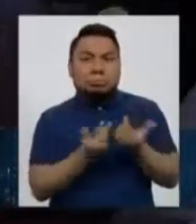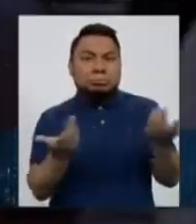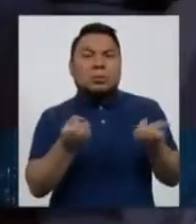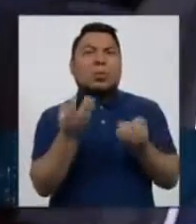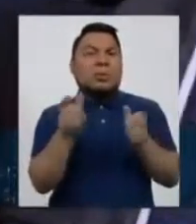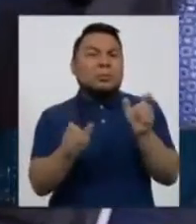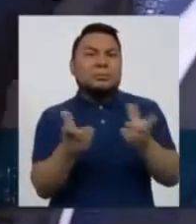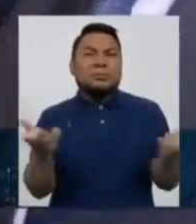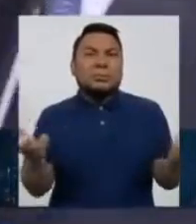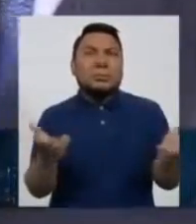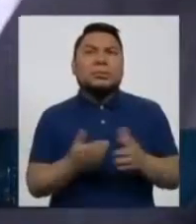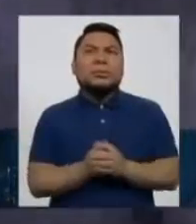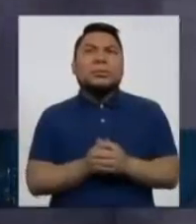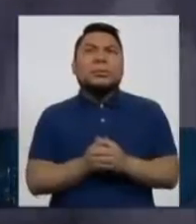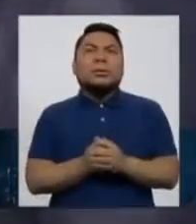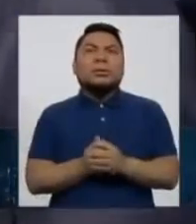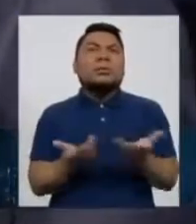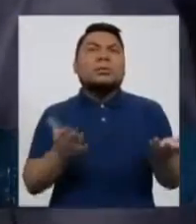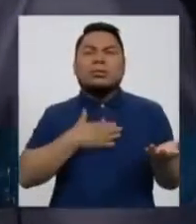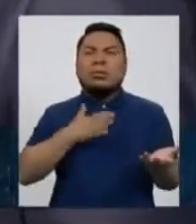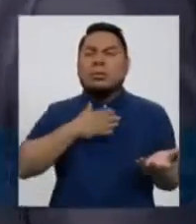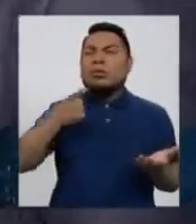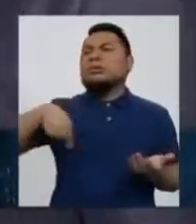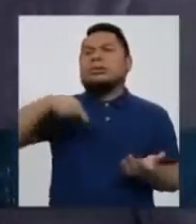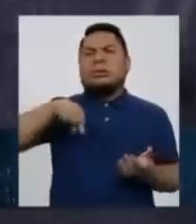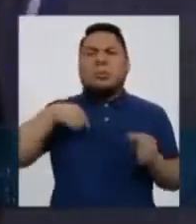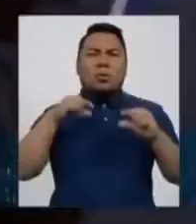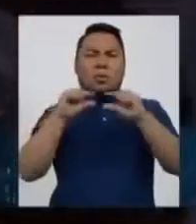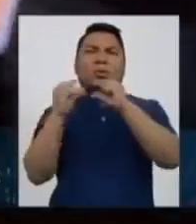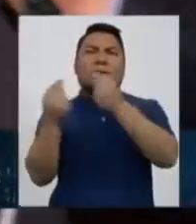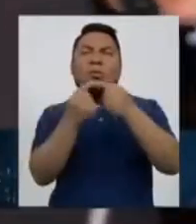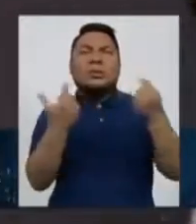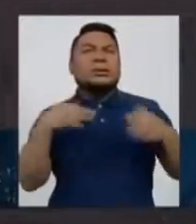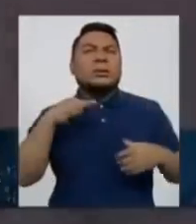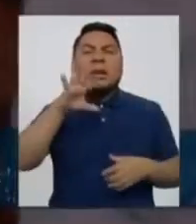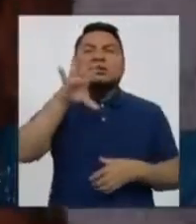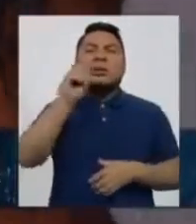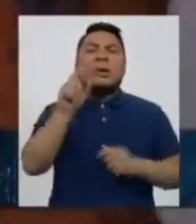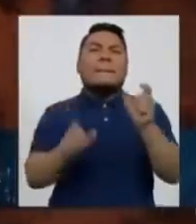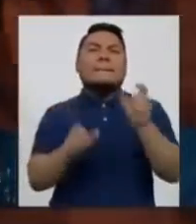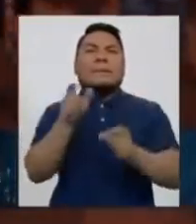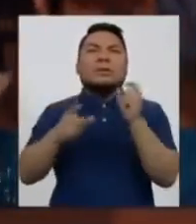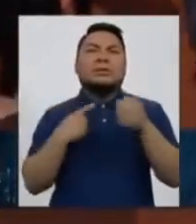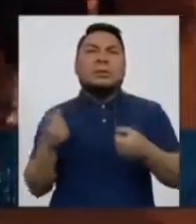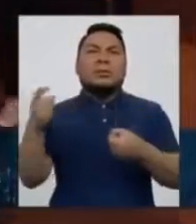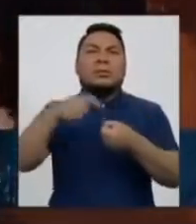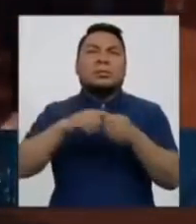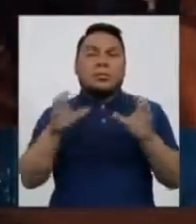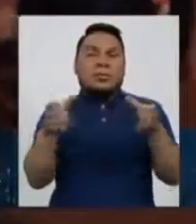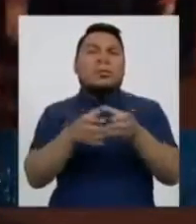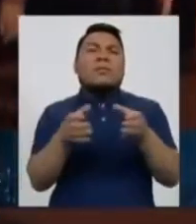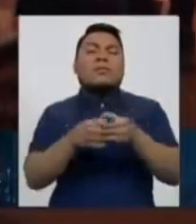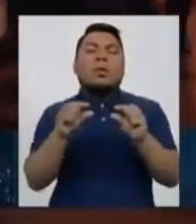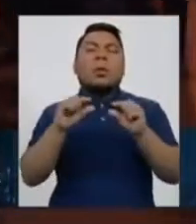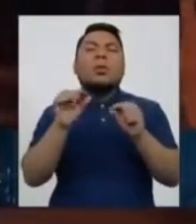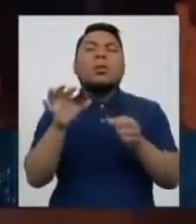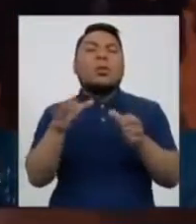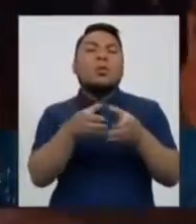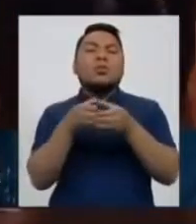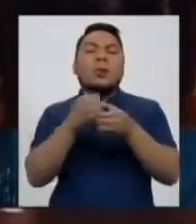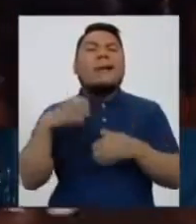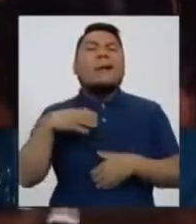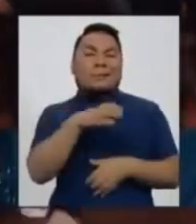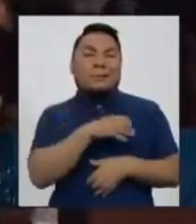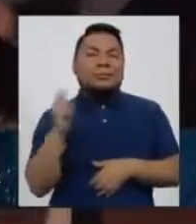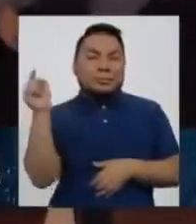colectivo? Bueno, nosotros siempre venimos las 50 personas que son miembros fijos del Frente Callao Dignidad.